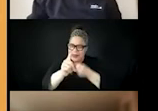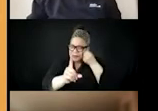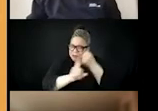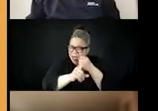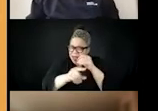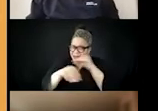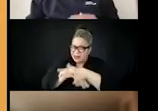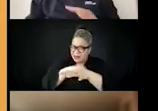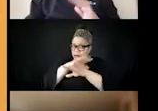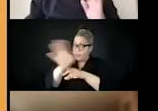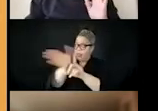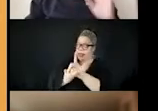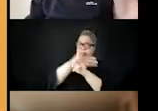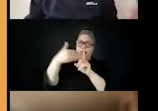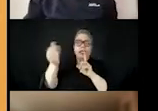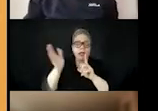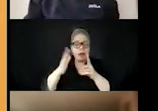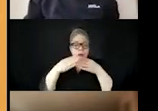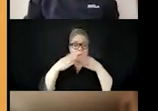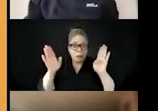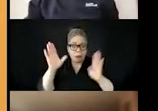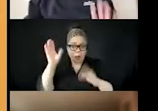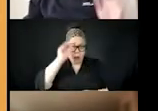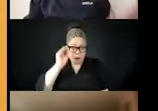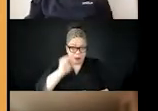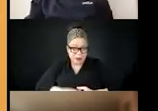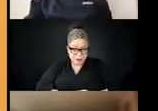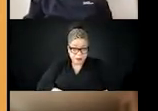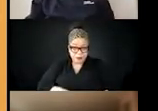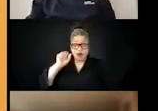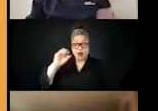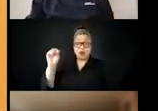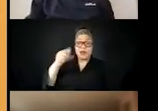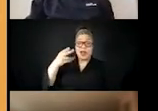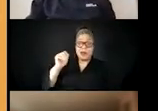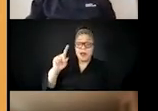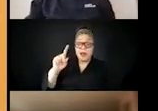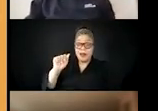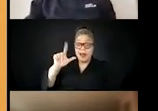y visual puede tener impacto entonces